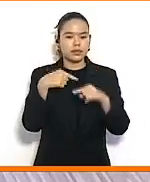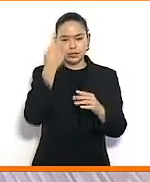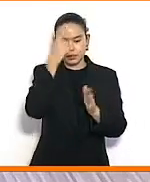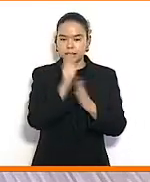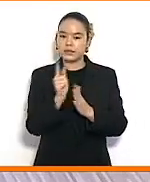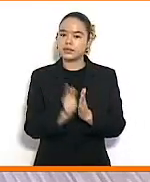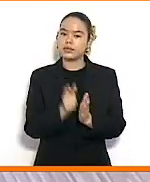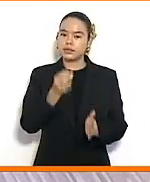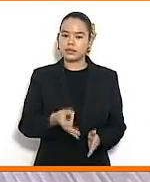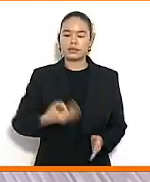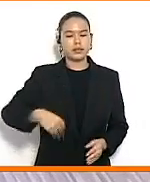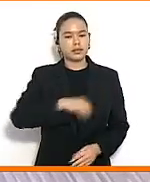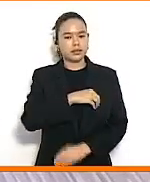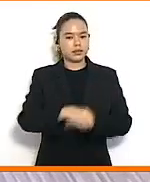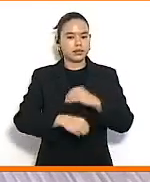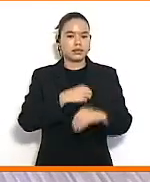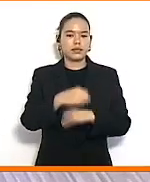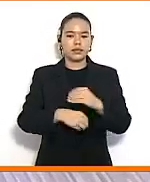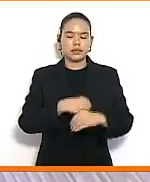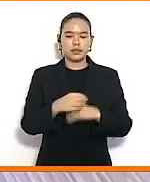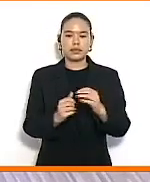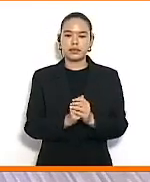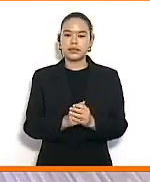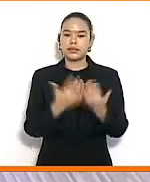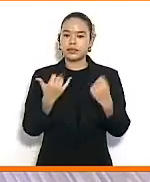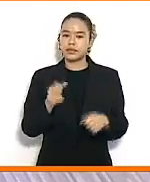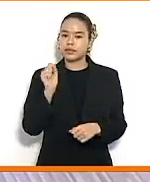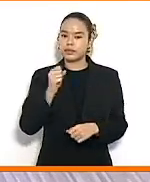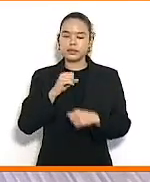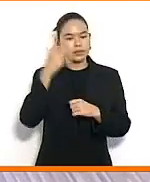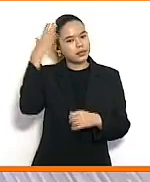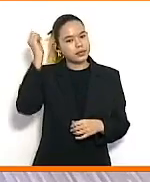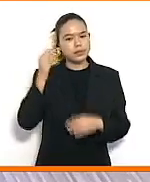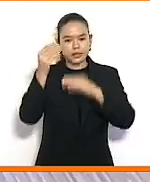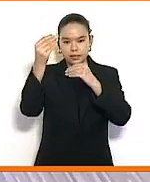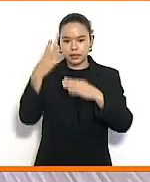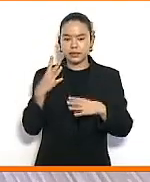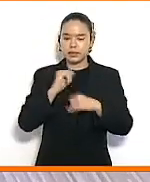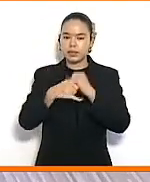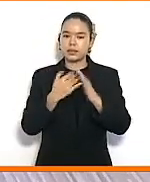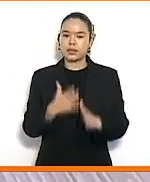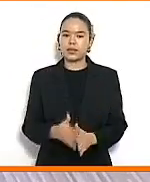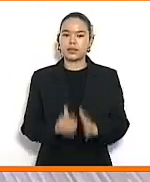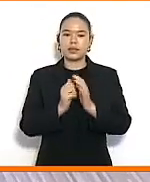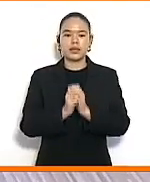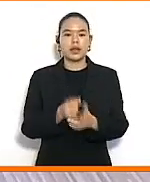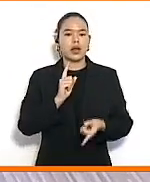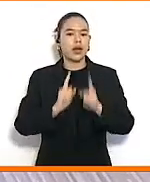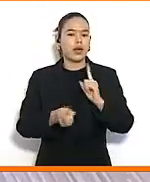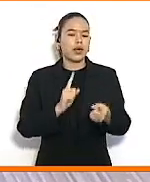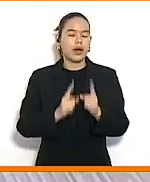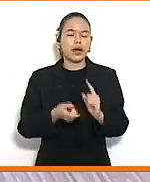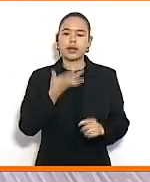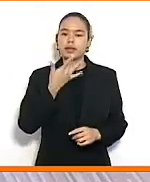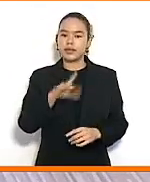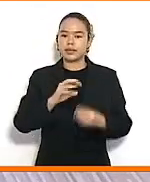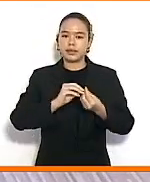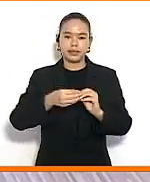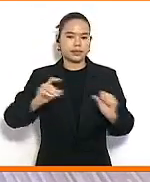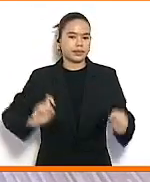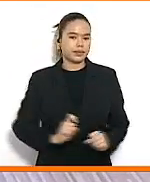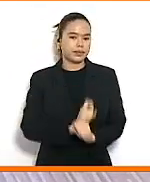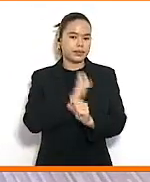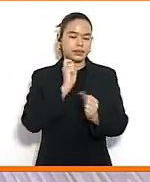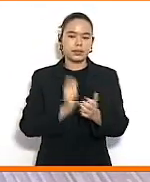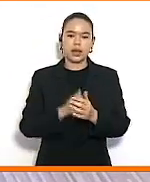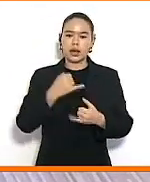dar fe y legalidad a nuestros juegos. Ahora sí, Charlene, coméntale a nuestros jugadores cuál va a ser ese afortunado número ganador